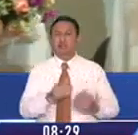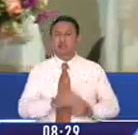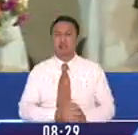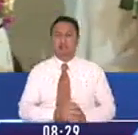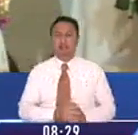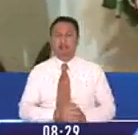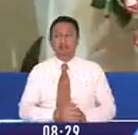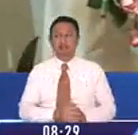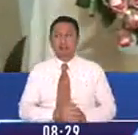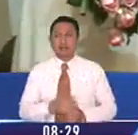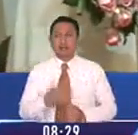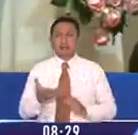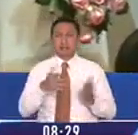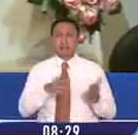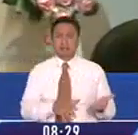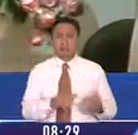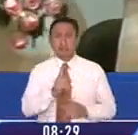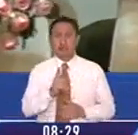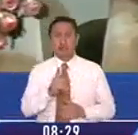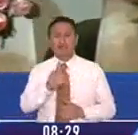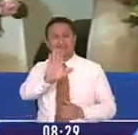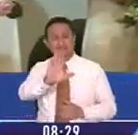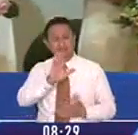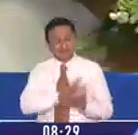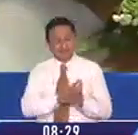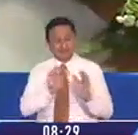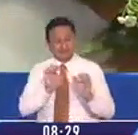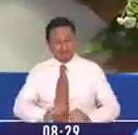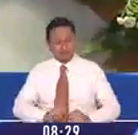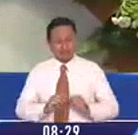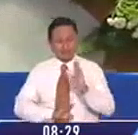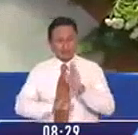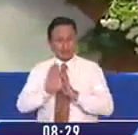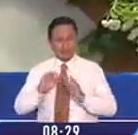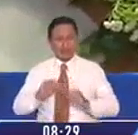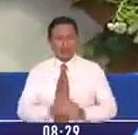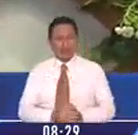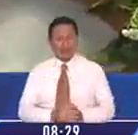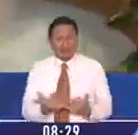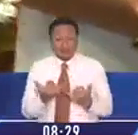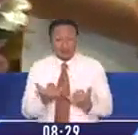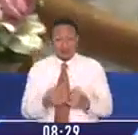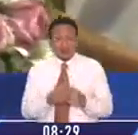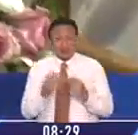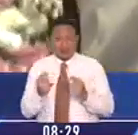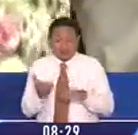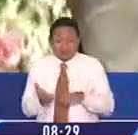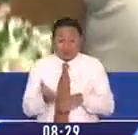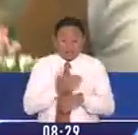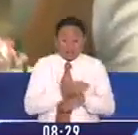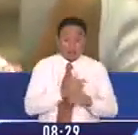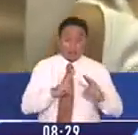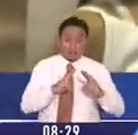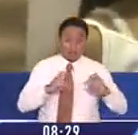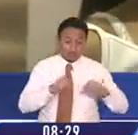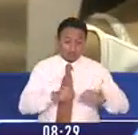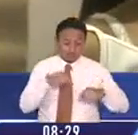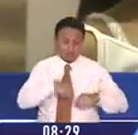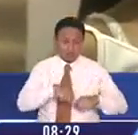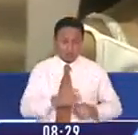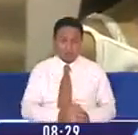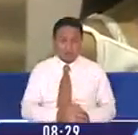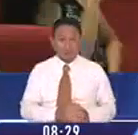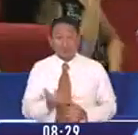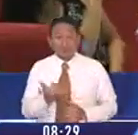la muerte, pero no. Sí hay esperanza, mucho más aún con una detección temprana. Lamentablemente, la falta